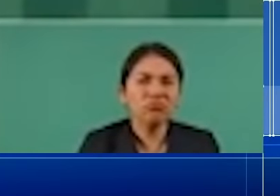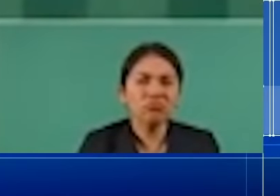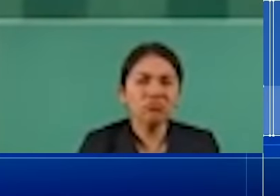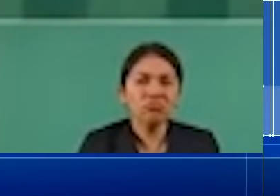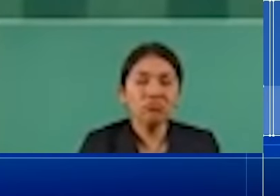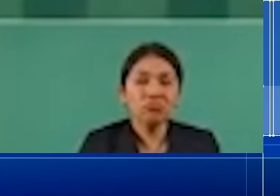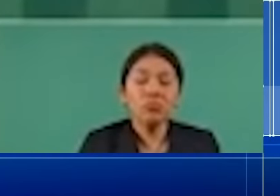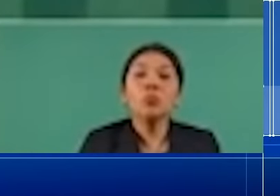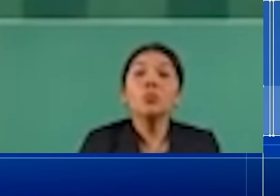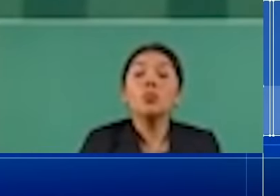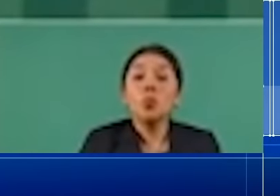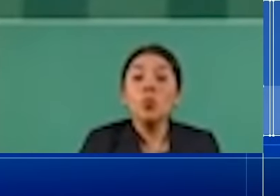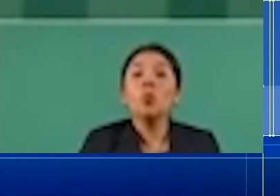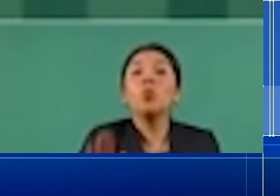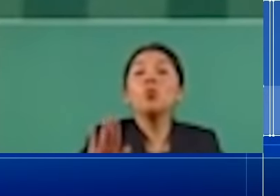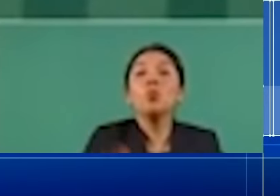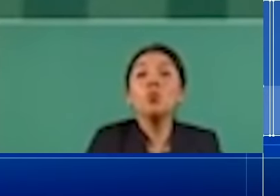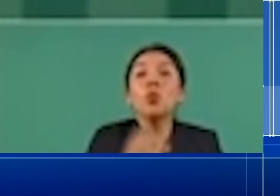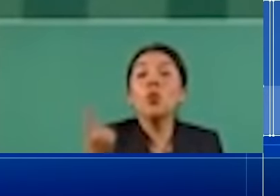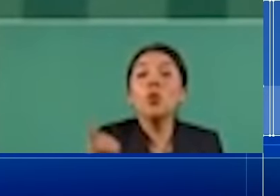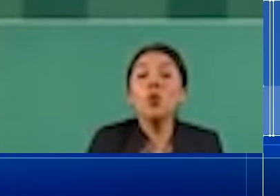Porque nuestros adversarios,